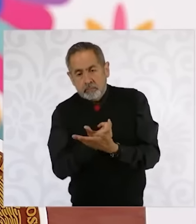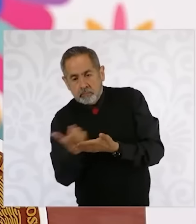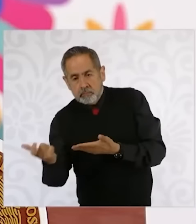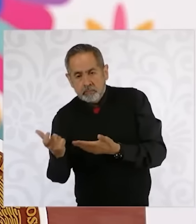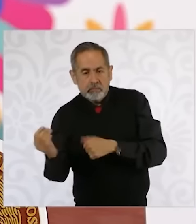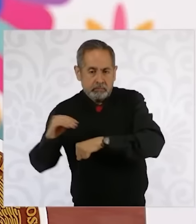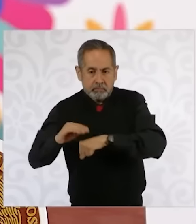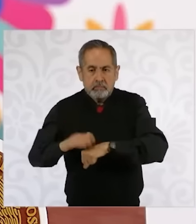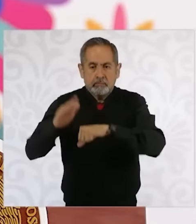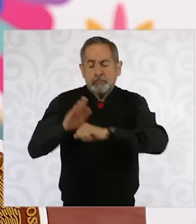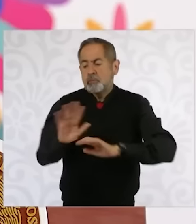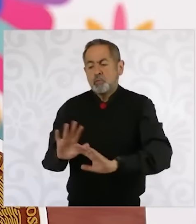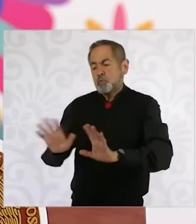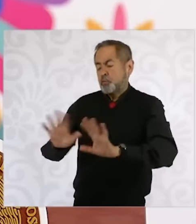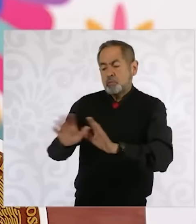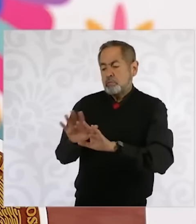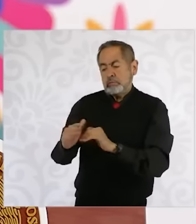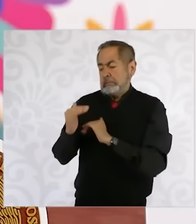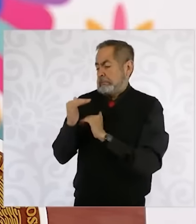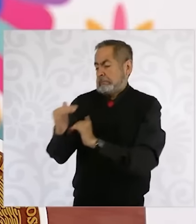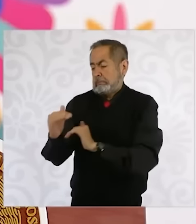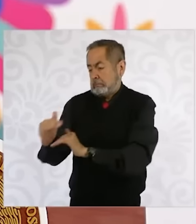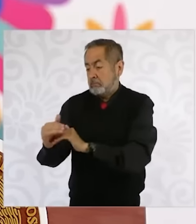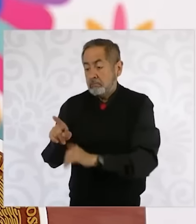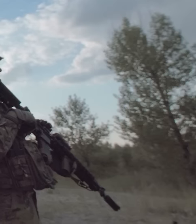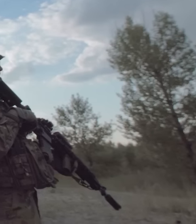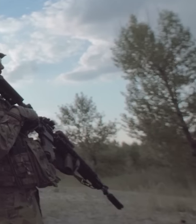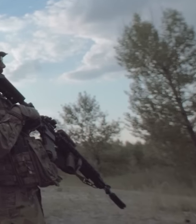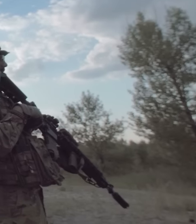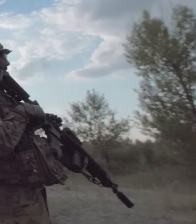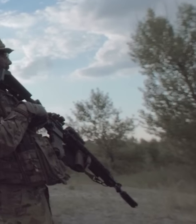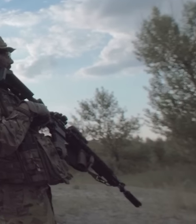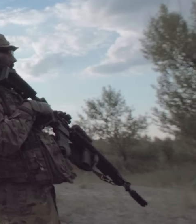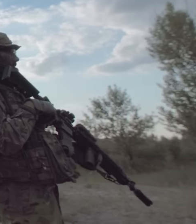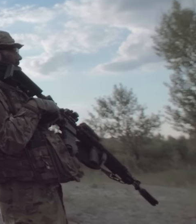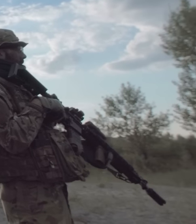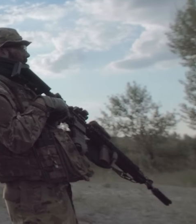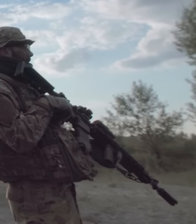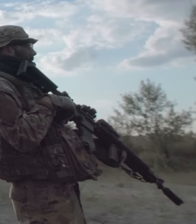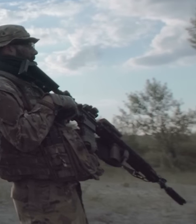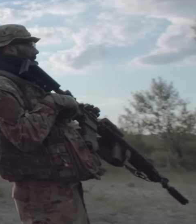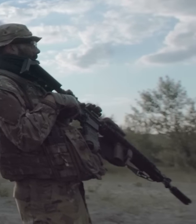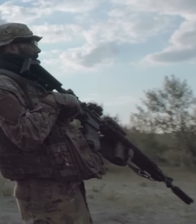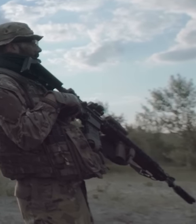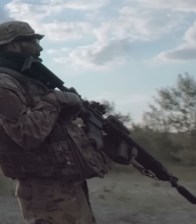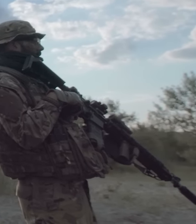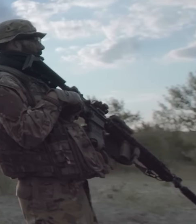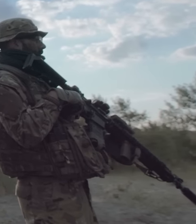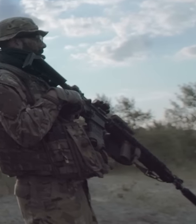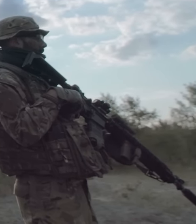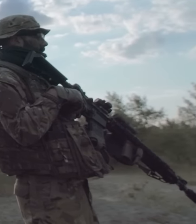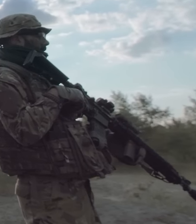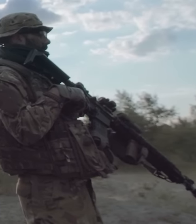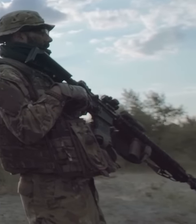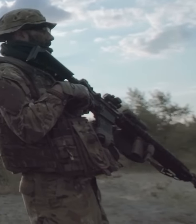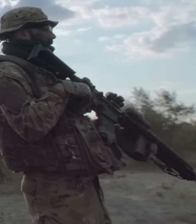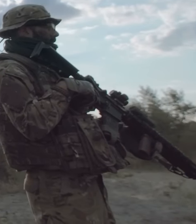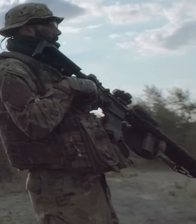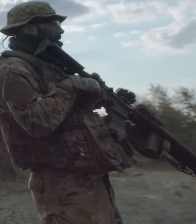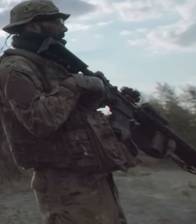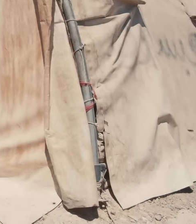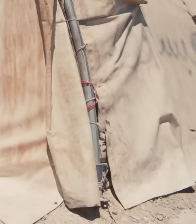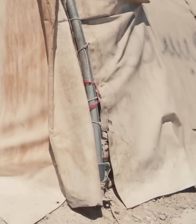aumentar los salarios porque eso iba a ser inflacionario. La presidenta ha adelantado que propondrá destinar el 1% del gasto